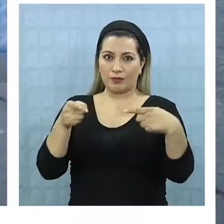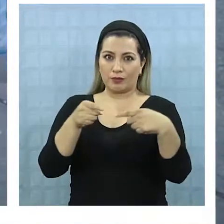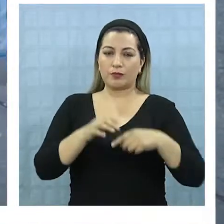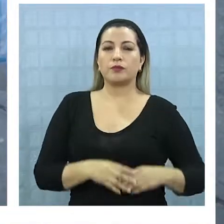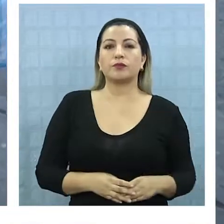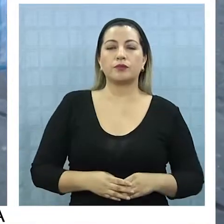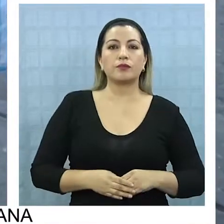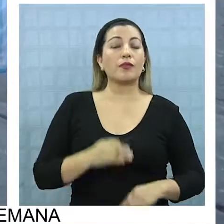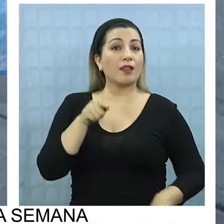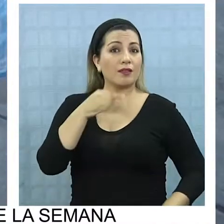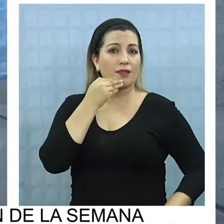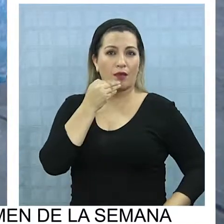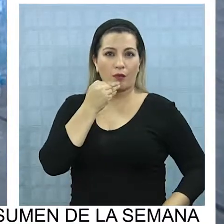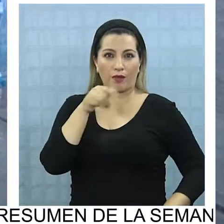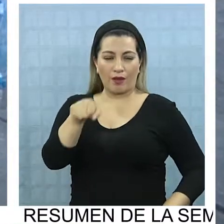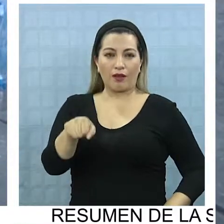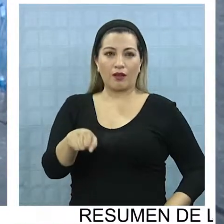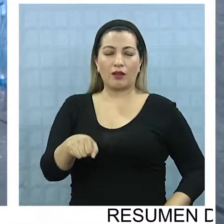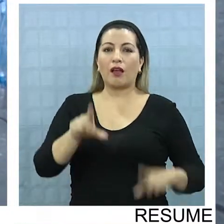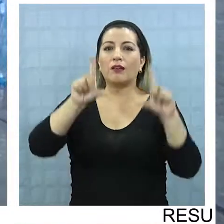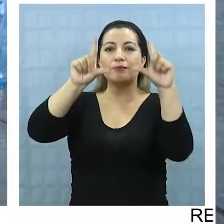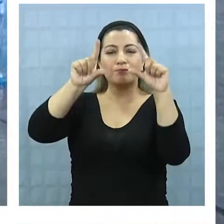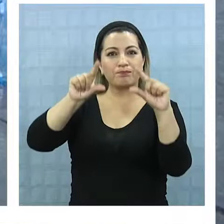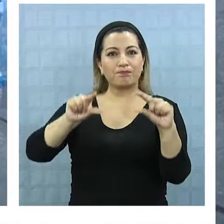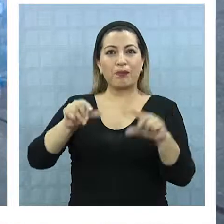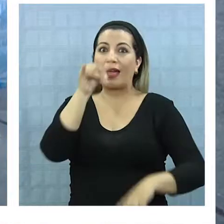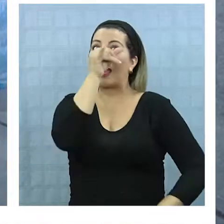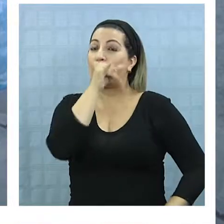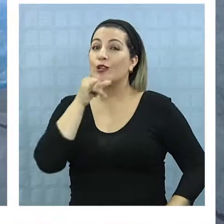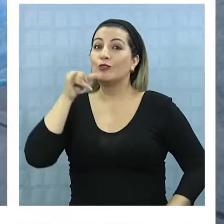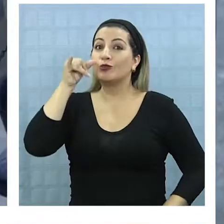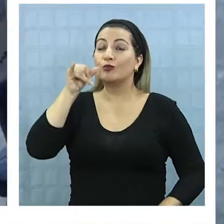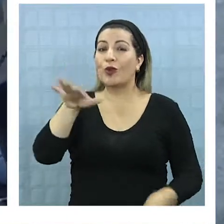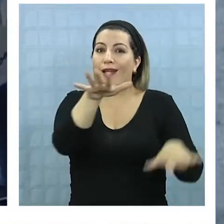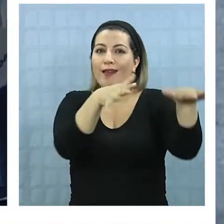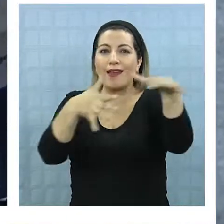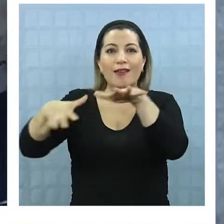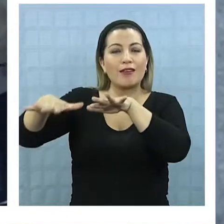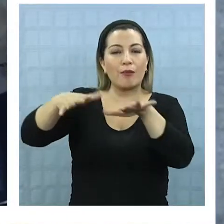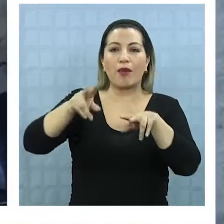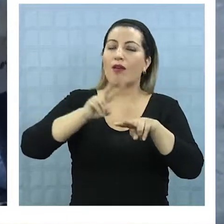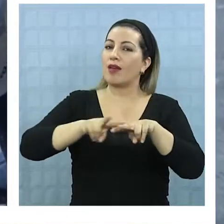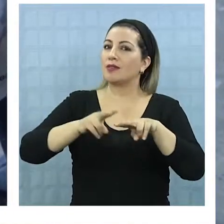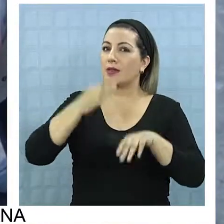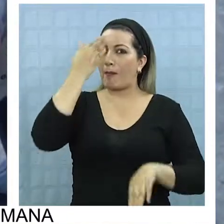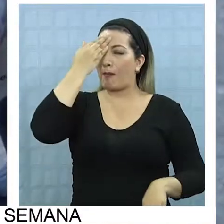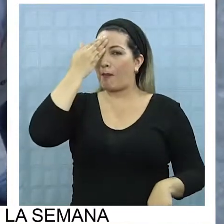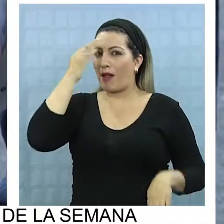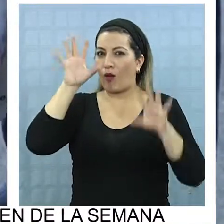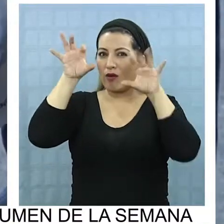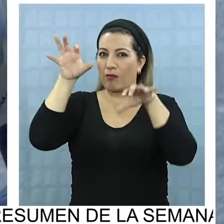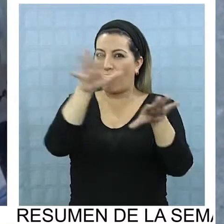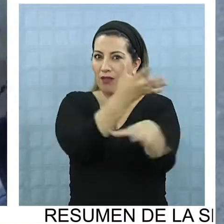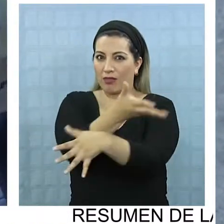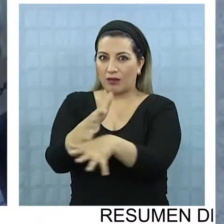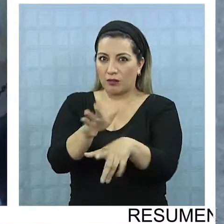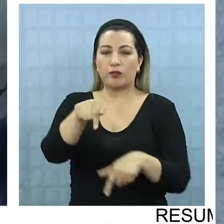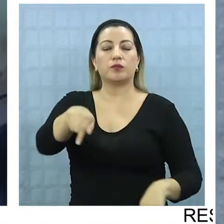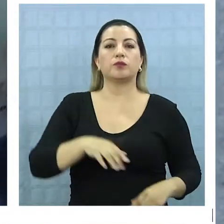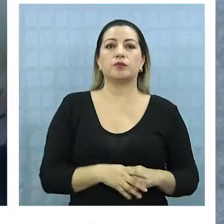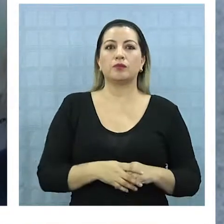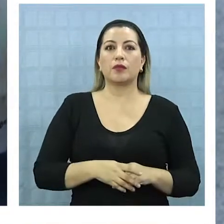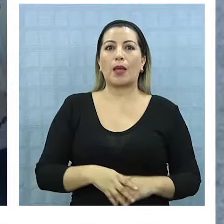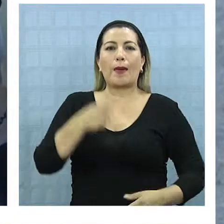este fin de semana. Una medida que también viene a disminuir la contaminación en los mares y que perjudican a la fauna marina.